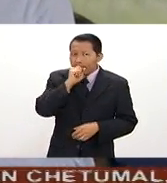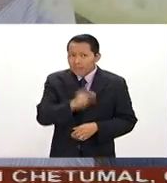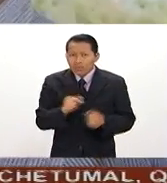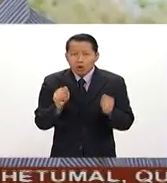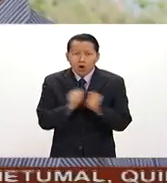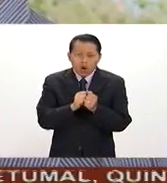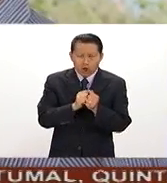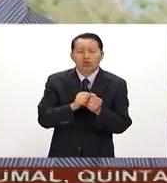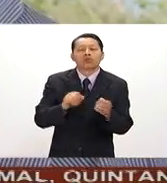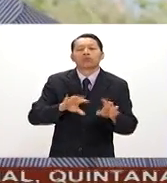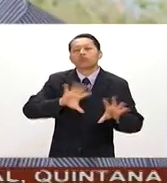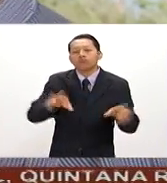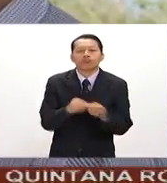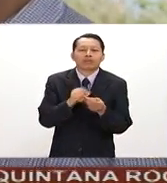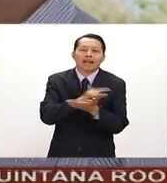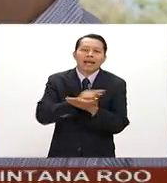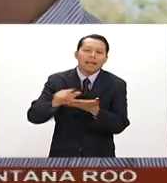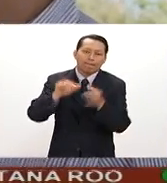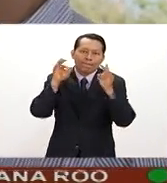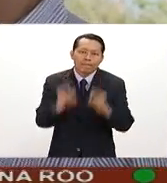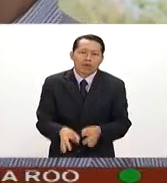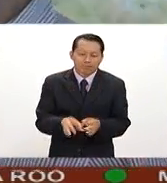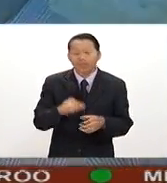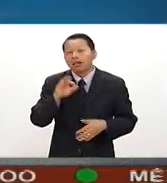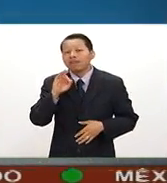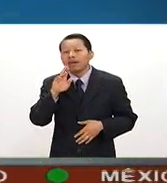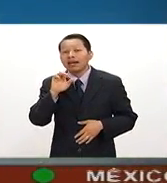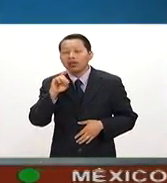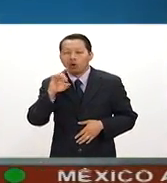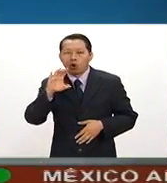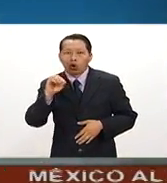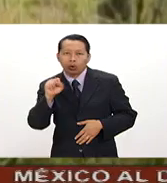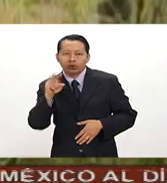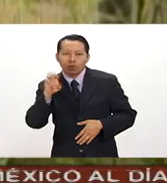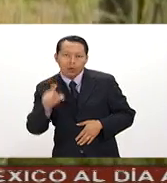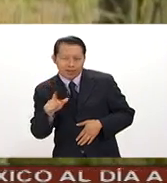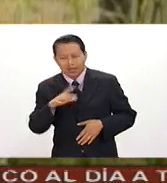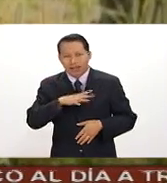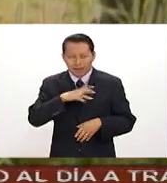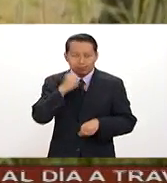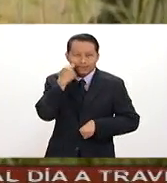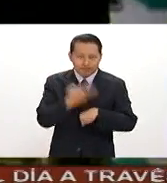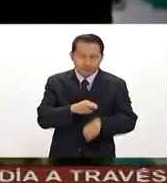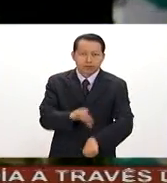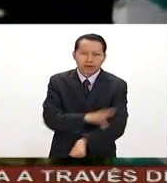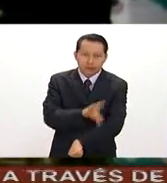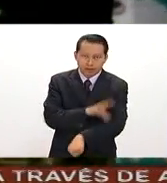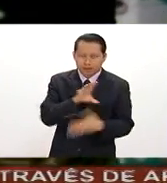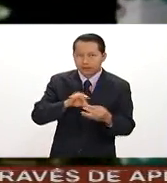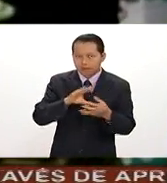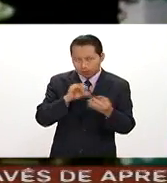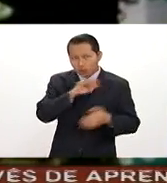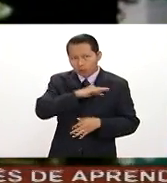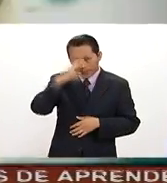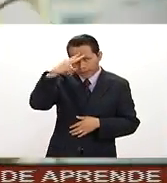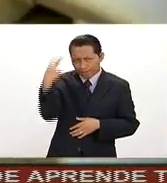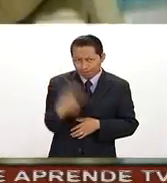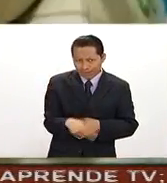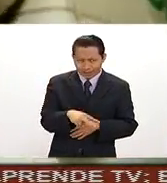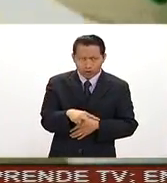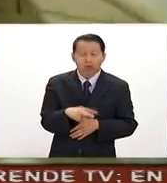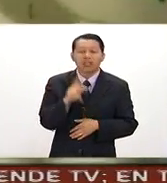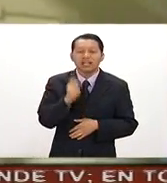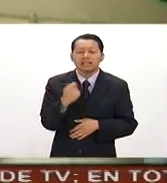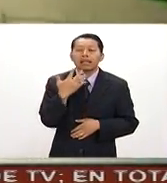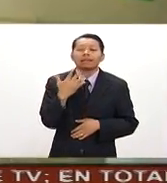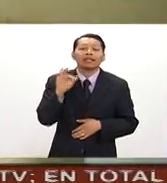limpias. El secretario de Energía, Pedro Joaquín Caldwell, confió que con las subastas en materia de energías limpias, México alcance